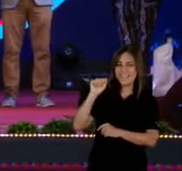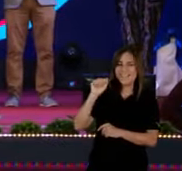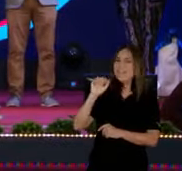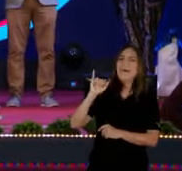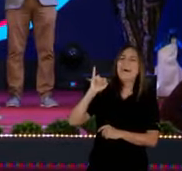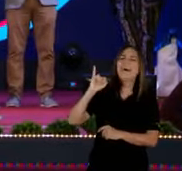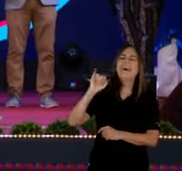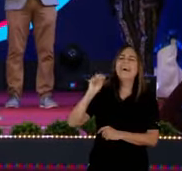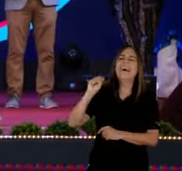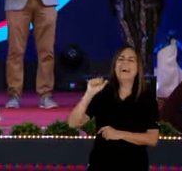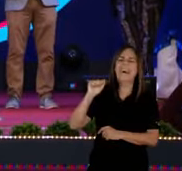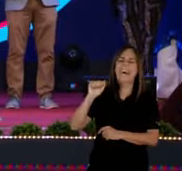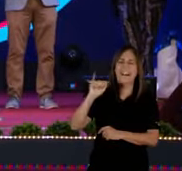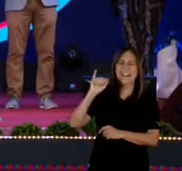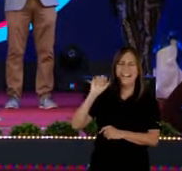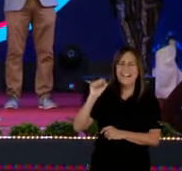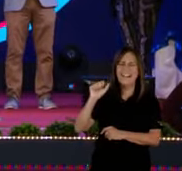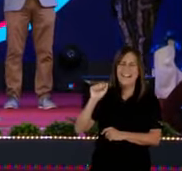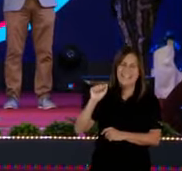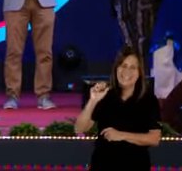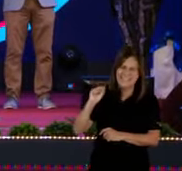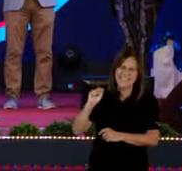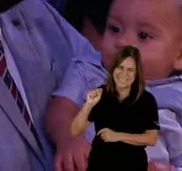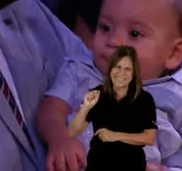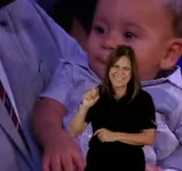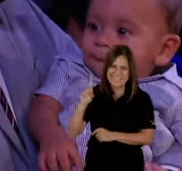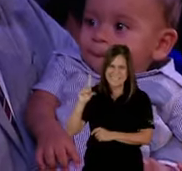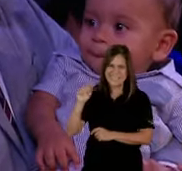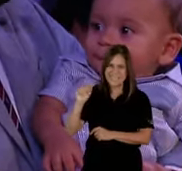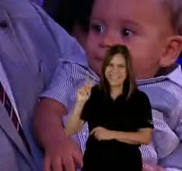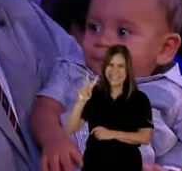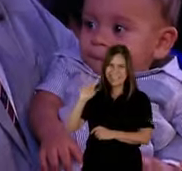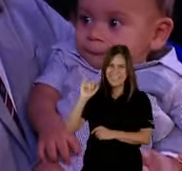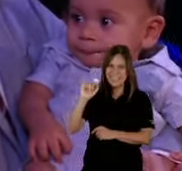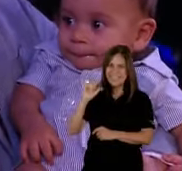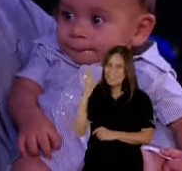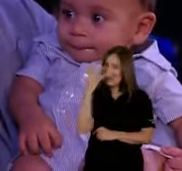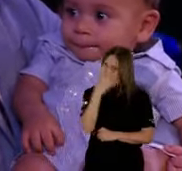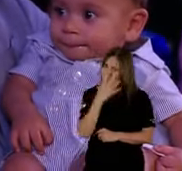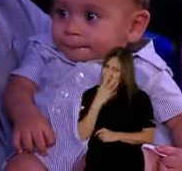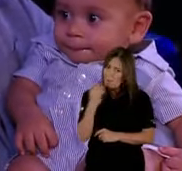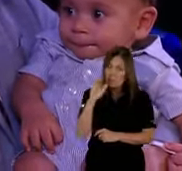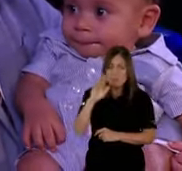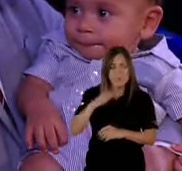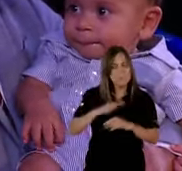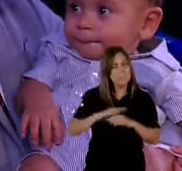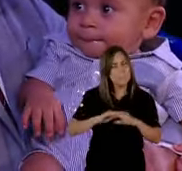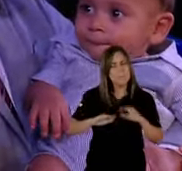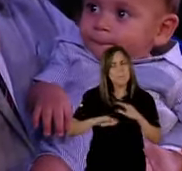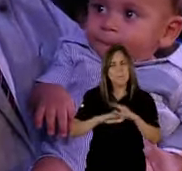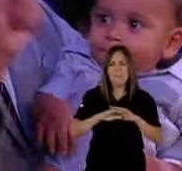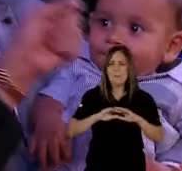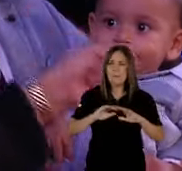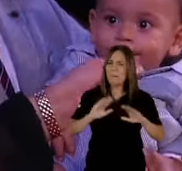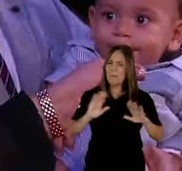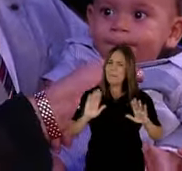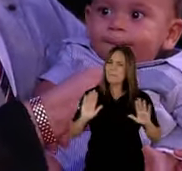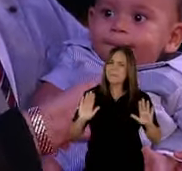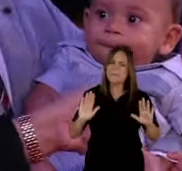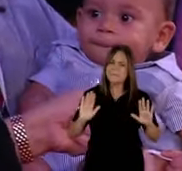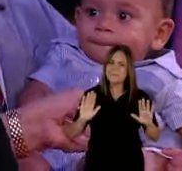size de ropa. Qué bárbaro. Mi amor, tú eres bien tranquilito. Bueno, tenemos a